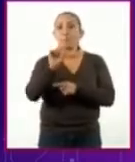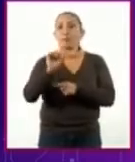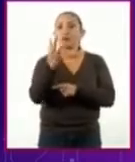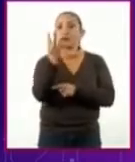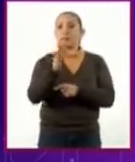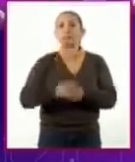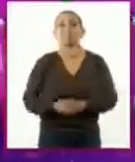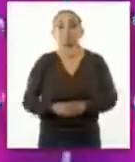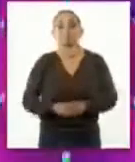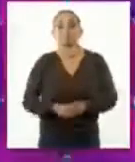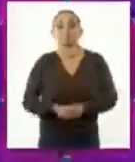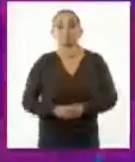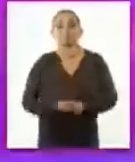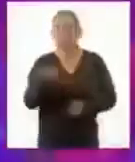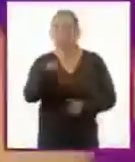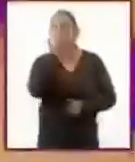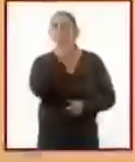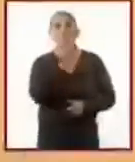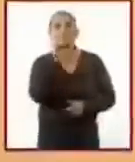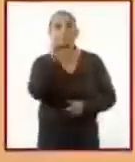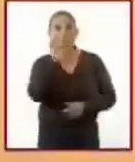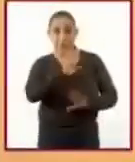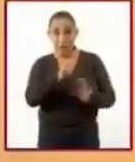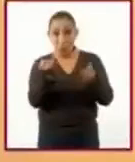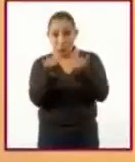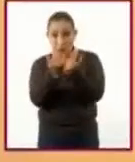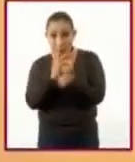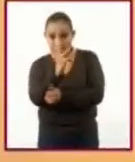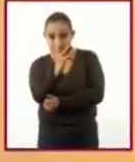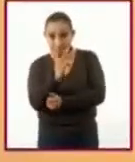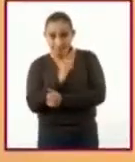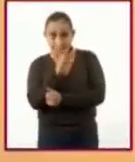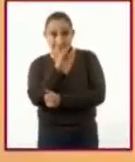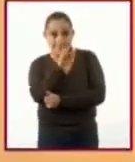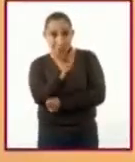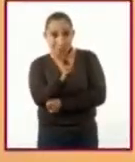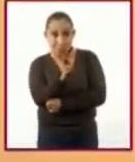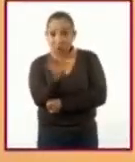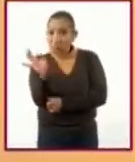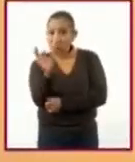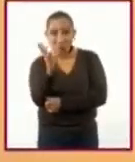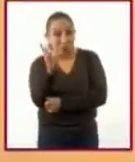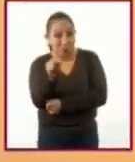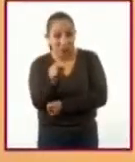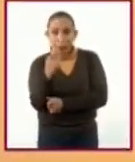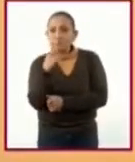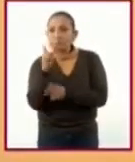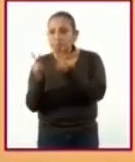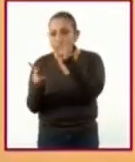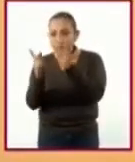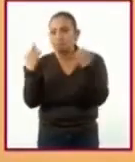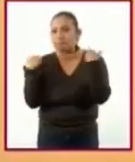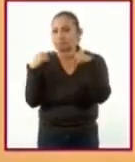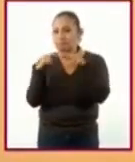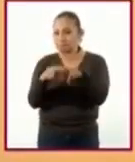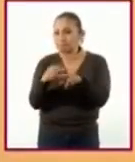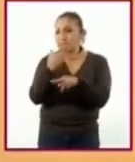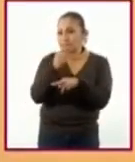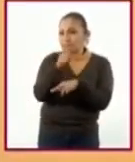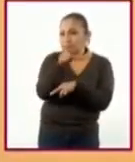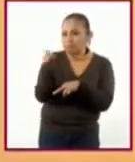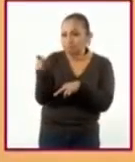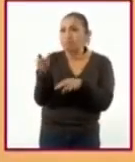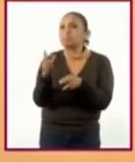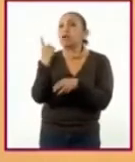24. Alumnas y alumnos, ¿obtuvieron el mismo resultado? Si no fue así, comenten con sus maestras o